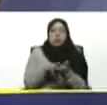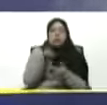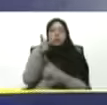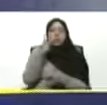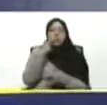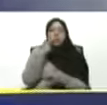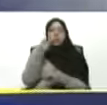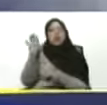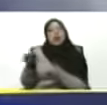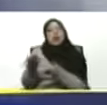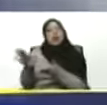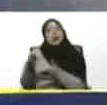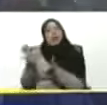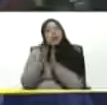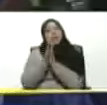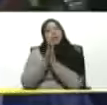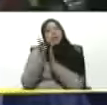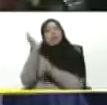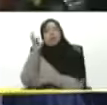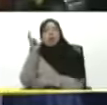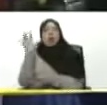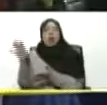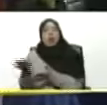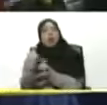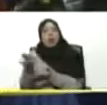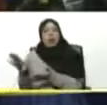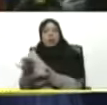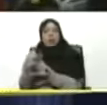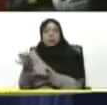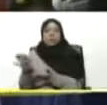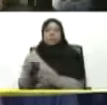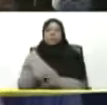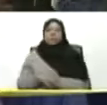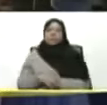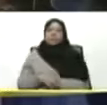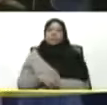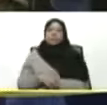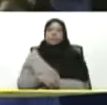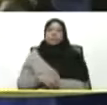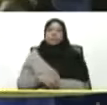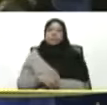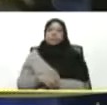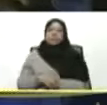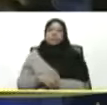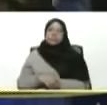Cántanos algo de Sangueo para el regreso, Montecano. ¿Ah?